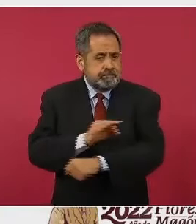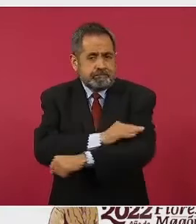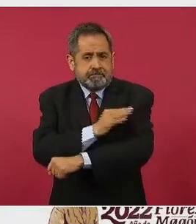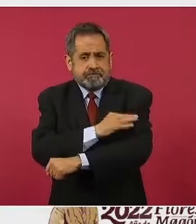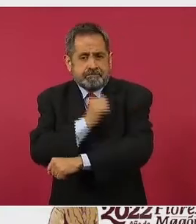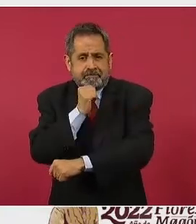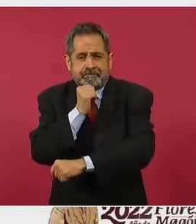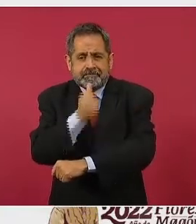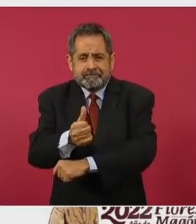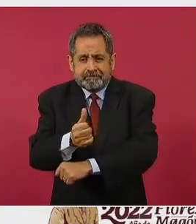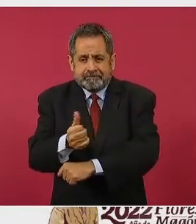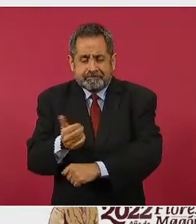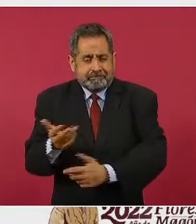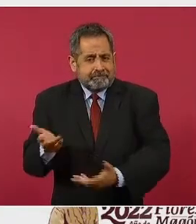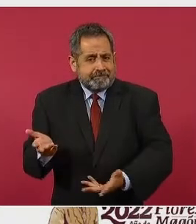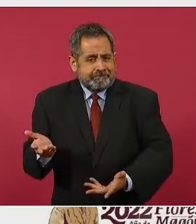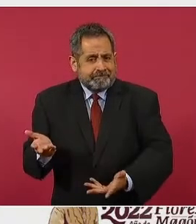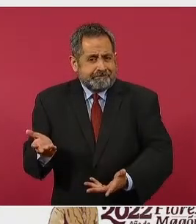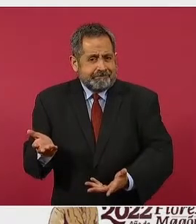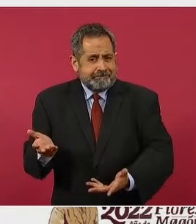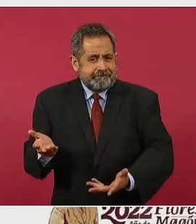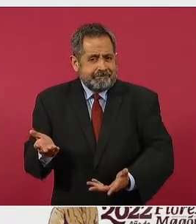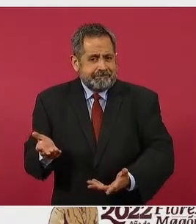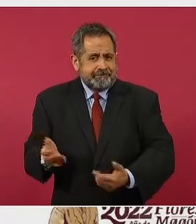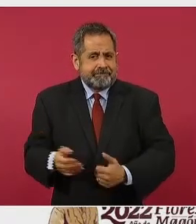De 325